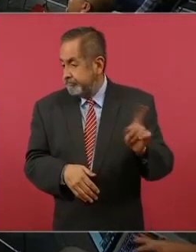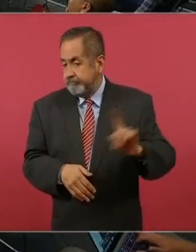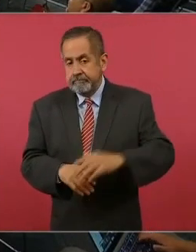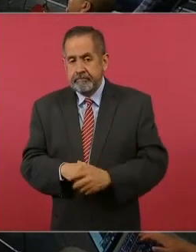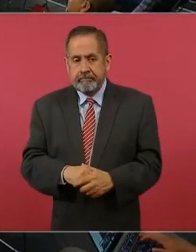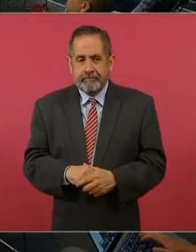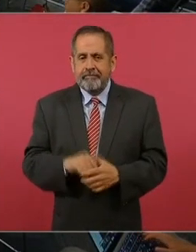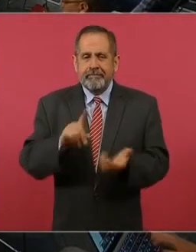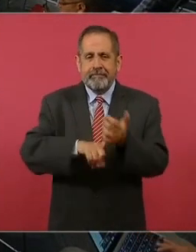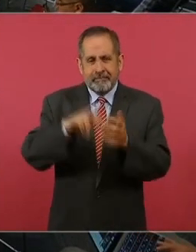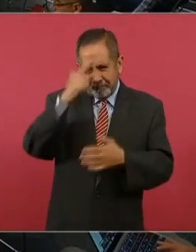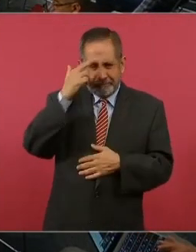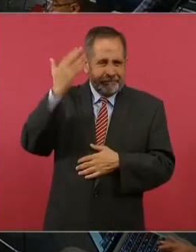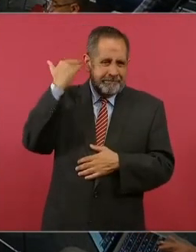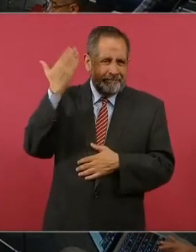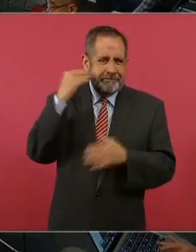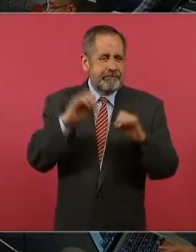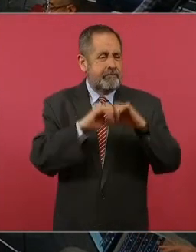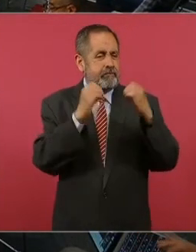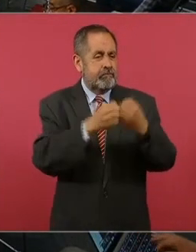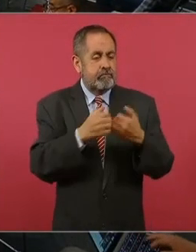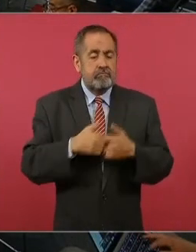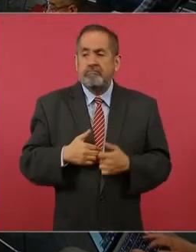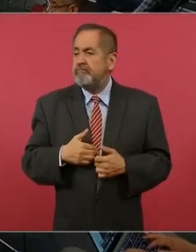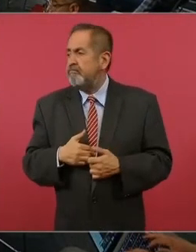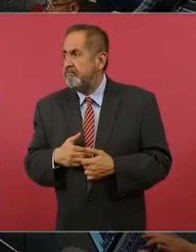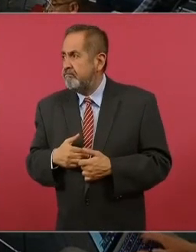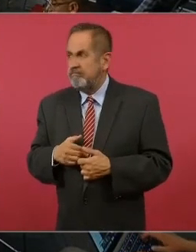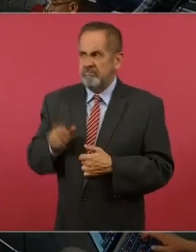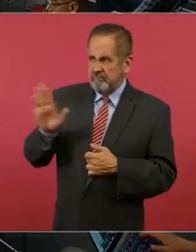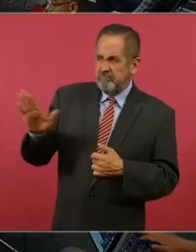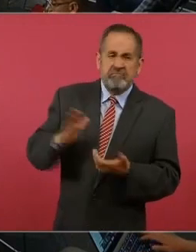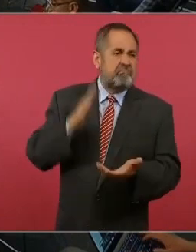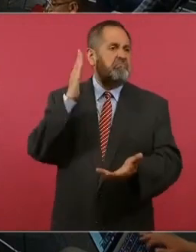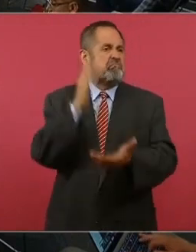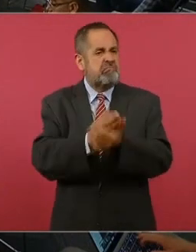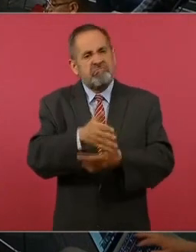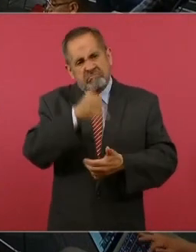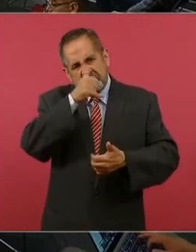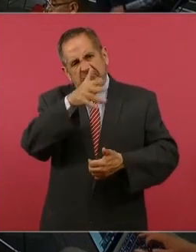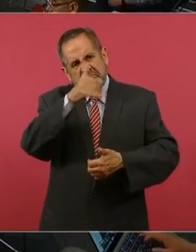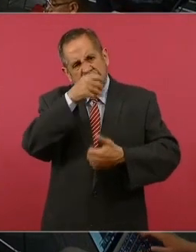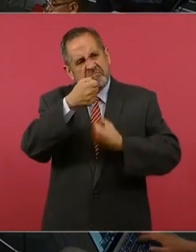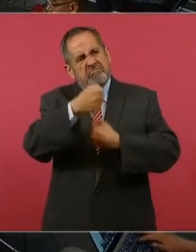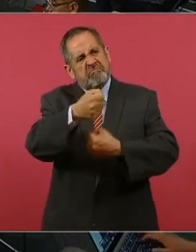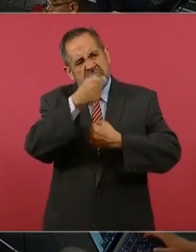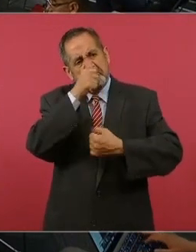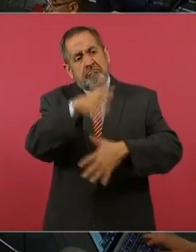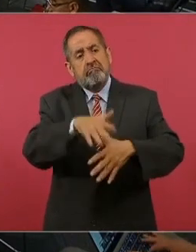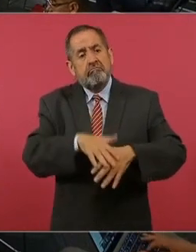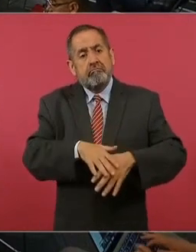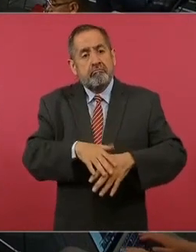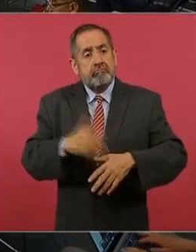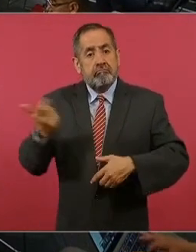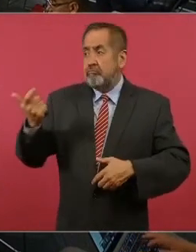que habían organizaciones que lucraban con los movimientos.